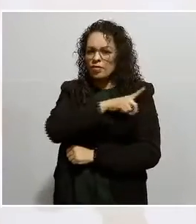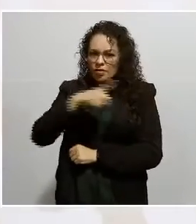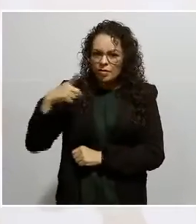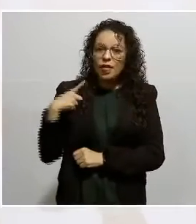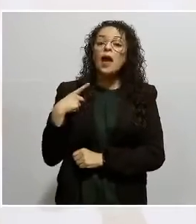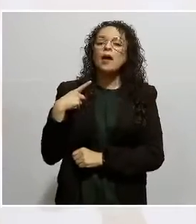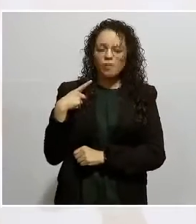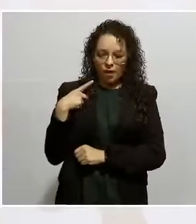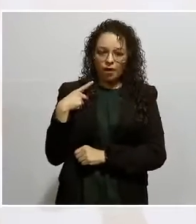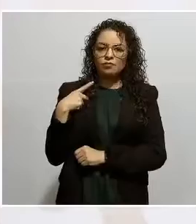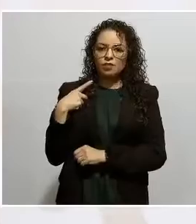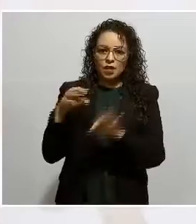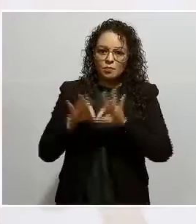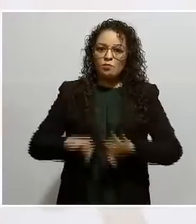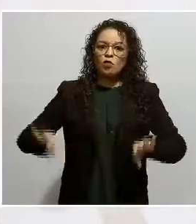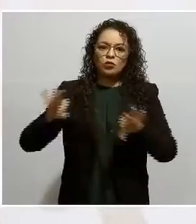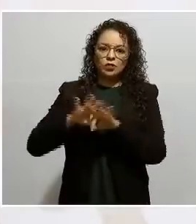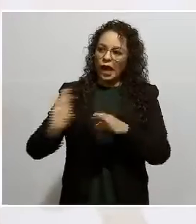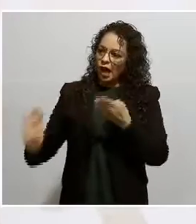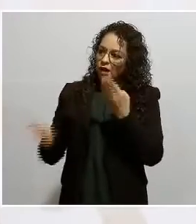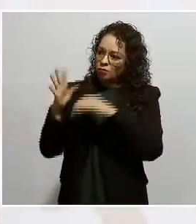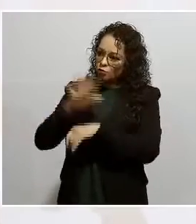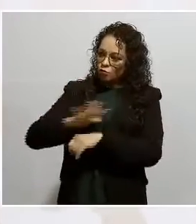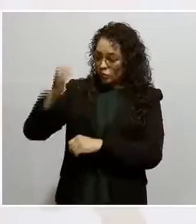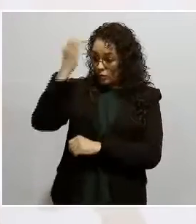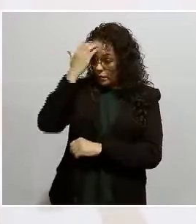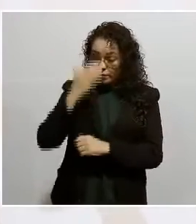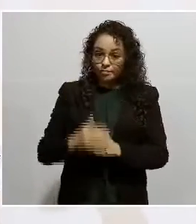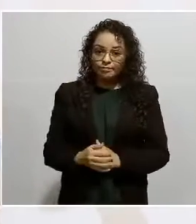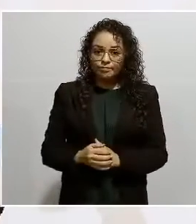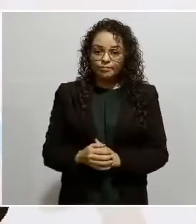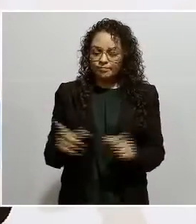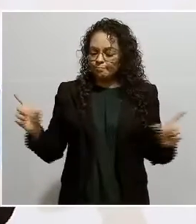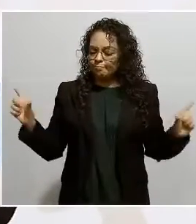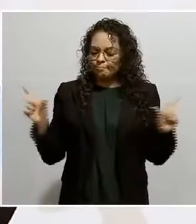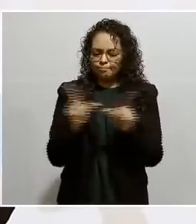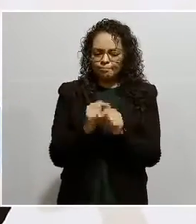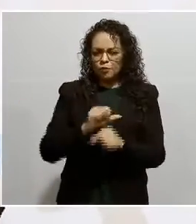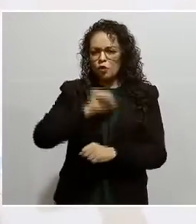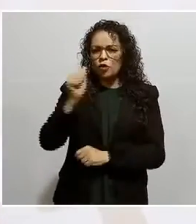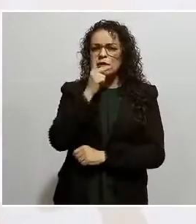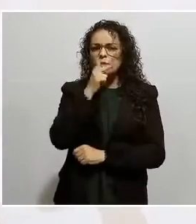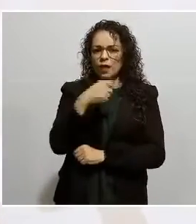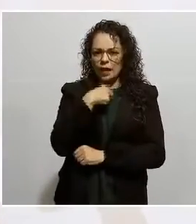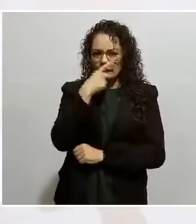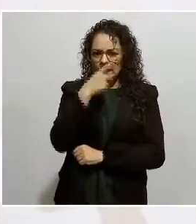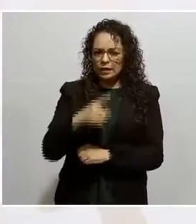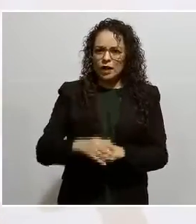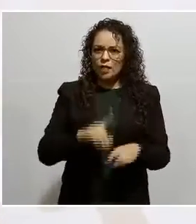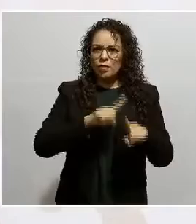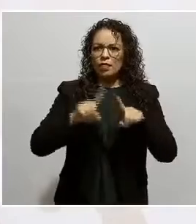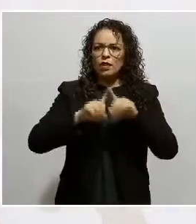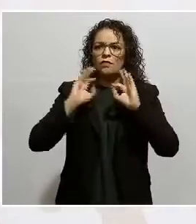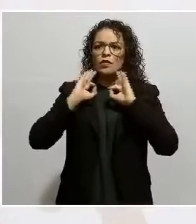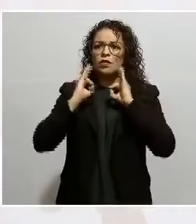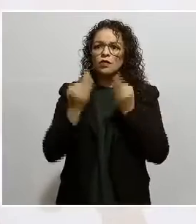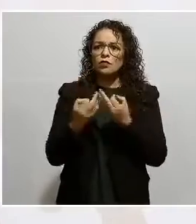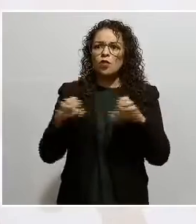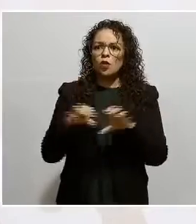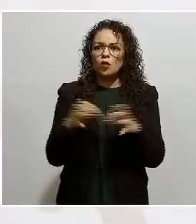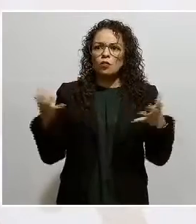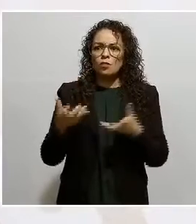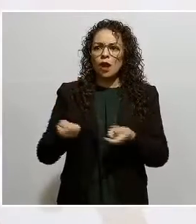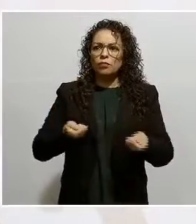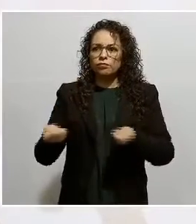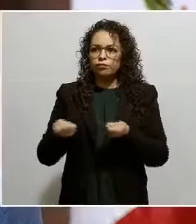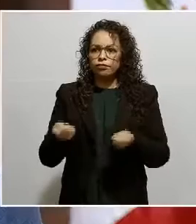universal. Cierro con otras palabras que de muchas maneras han marcado el rumbo de este gobierno, palabras